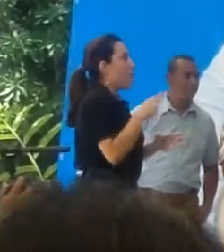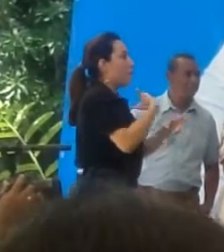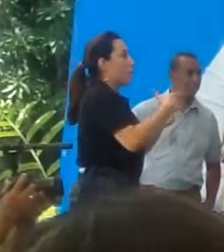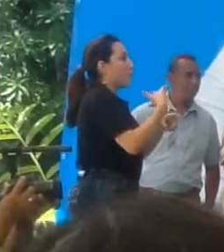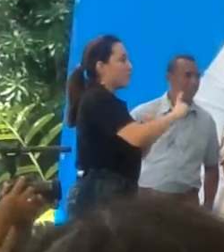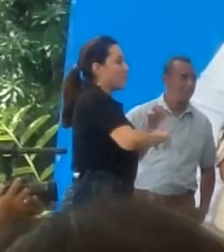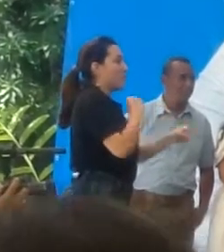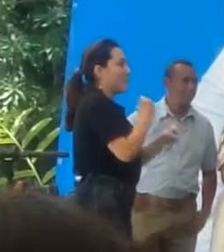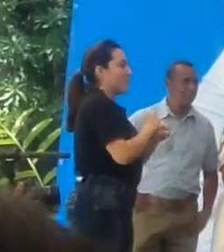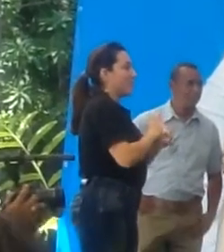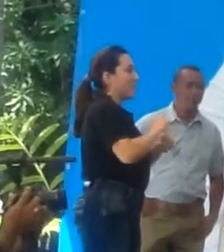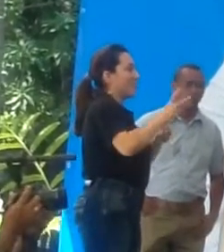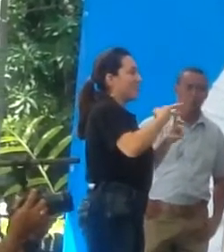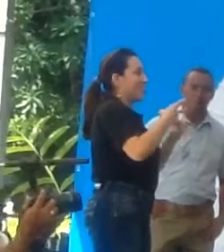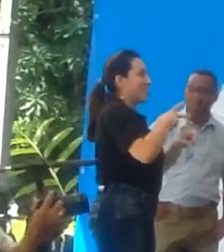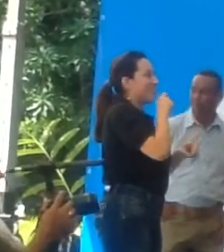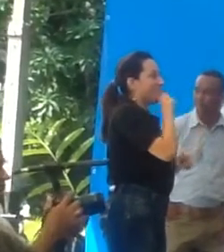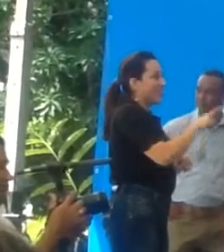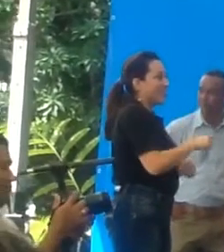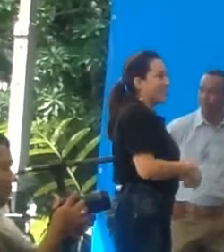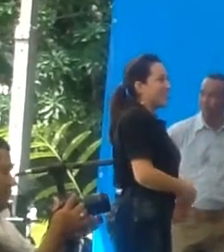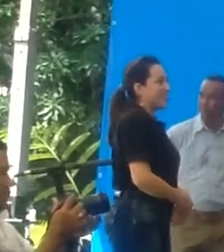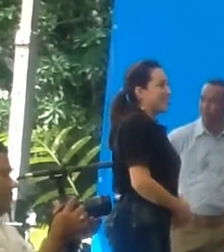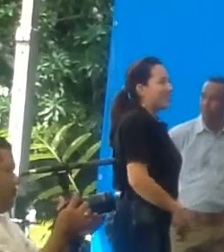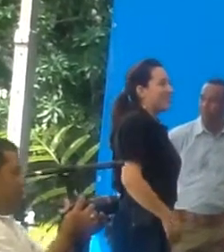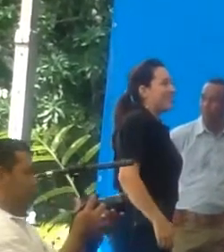año. Y ahora la segunda pregunta.